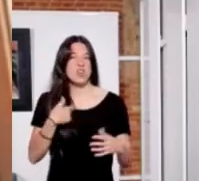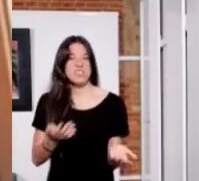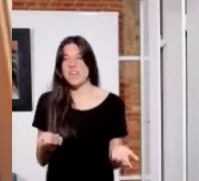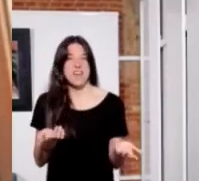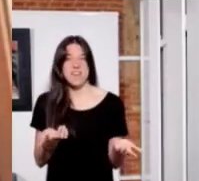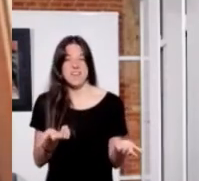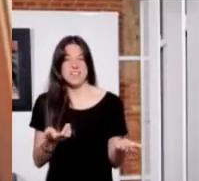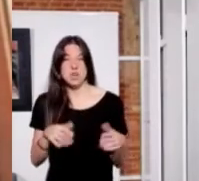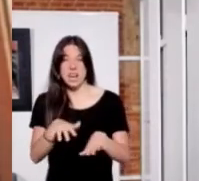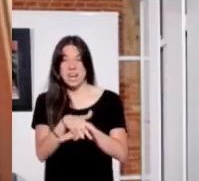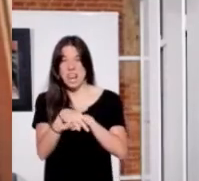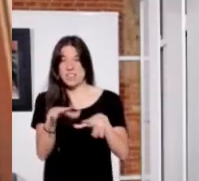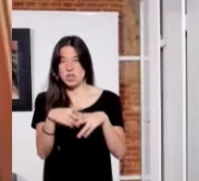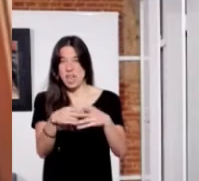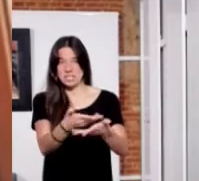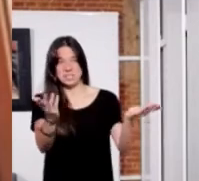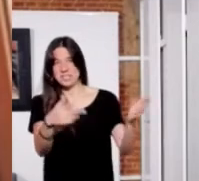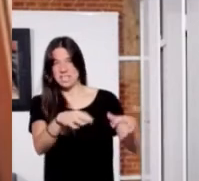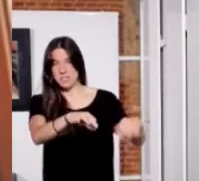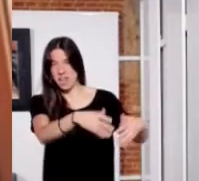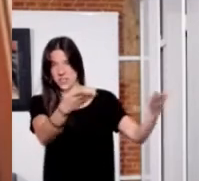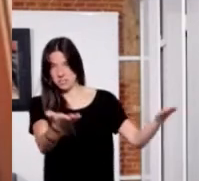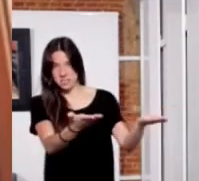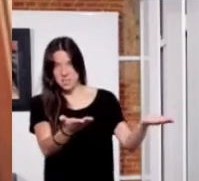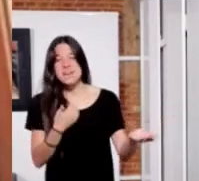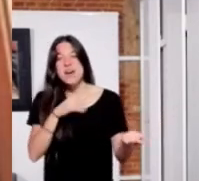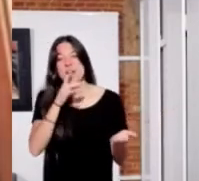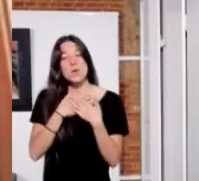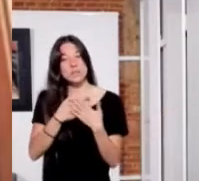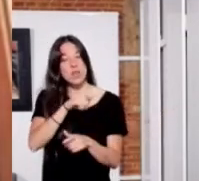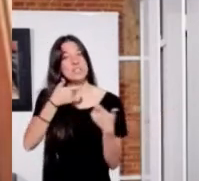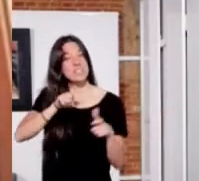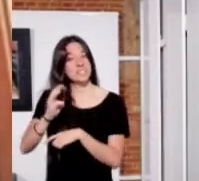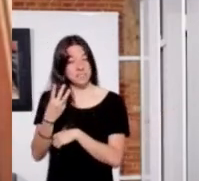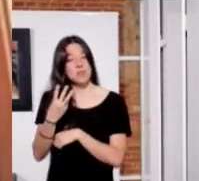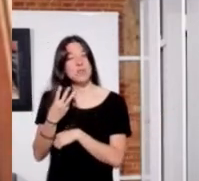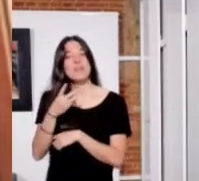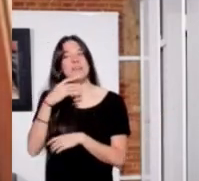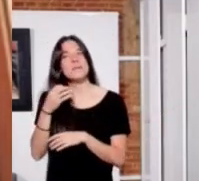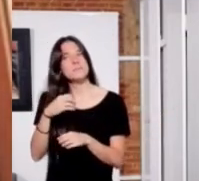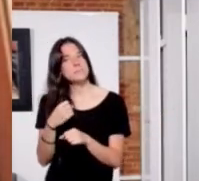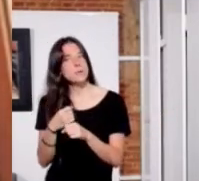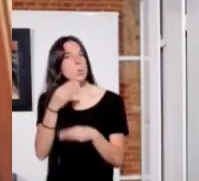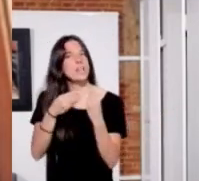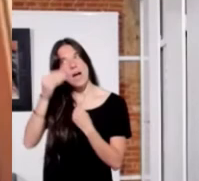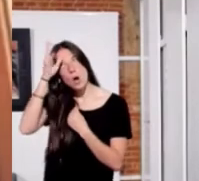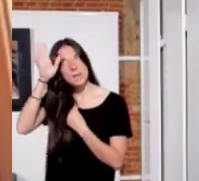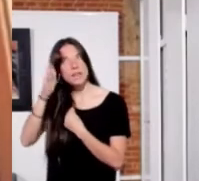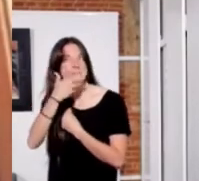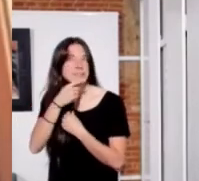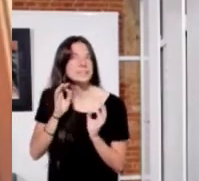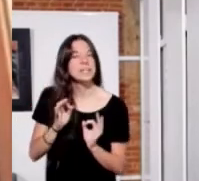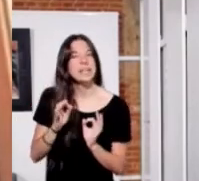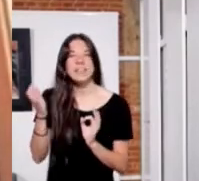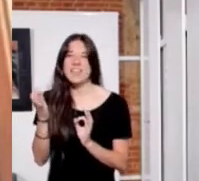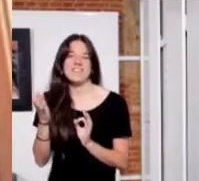redes sociales. El voluntariado del tercer sector que trabaja con conocimientos tiene que esquivar la brocha gorda de